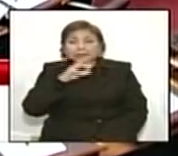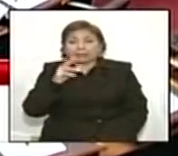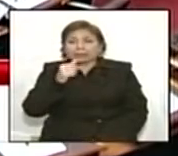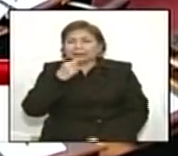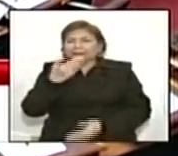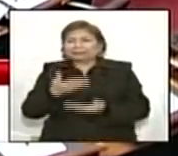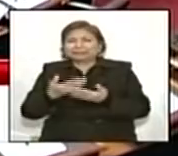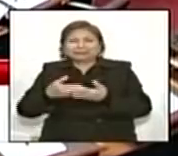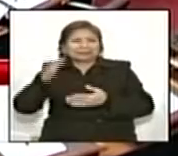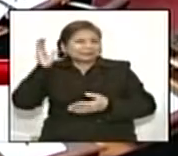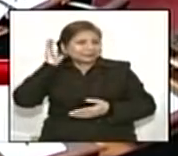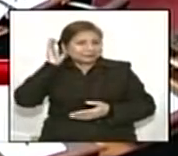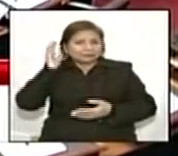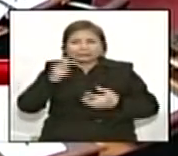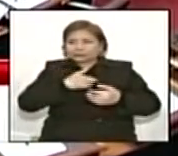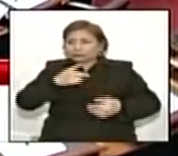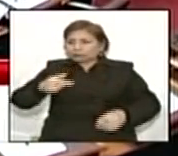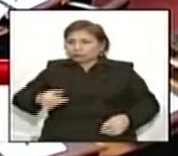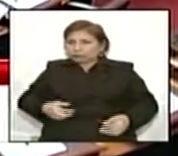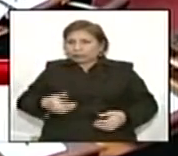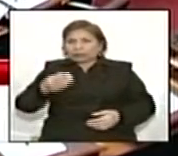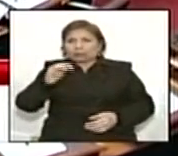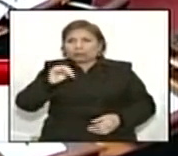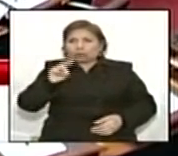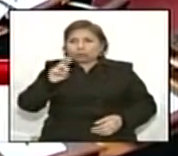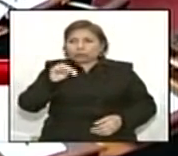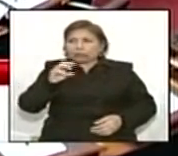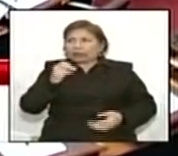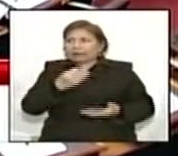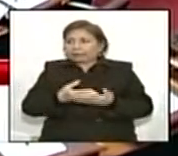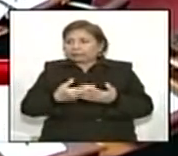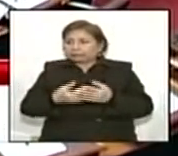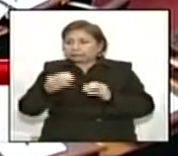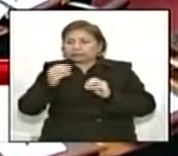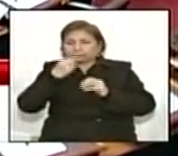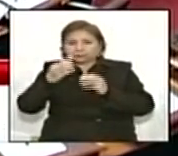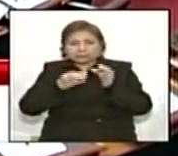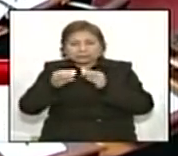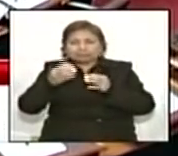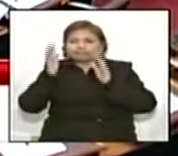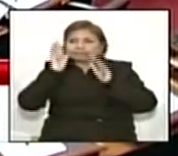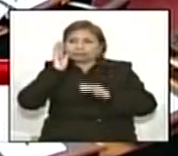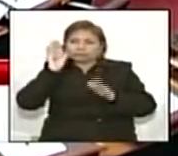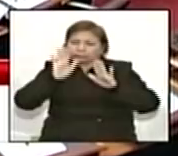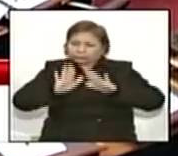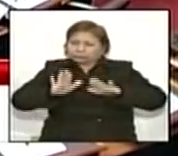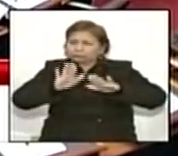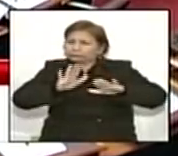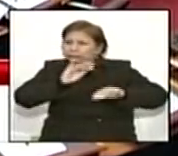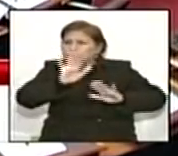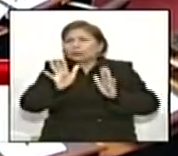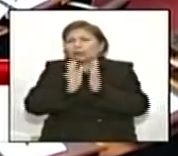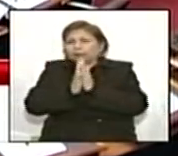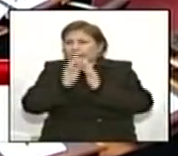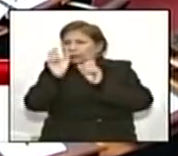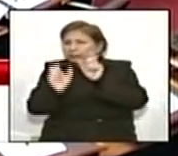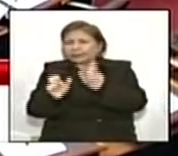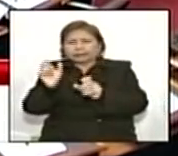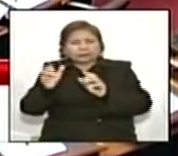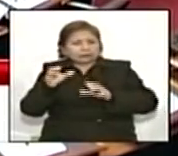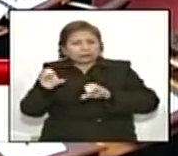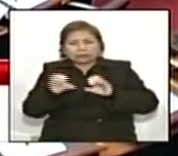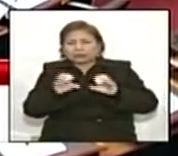del gobierno, porque de nuevo va a tocar tener un pie dentro y un pie fuera del Parlamento. Ayúdanos, José